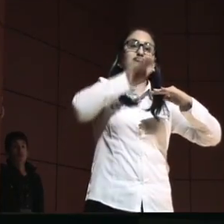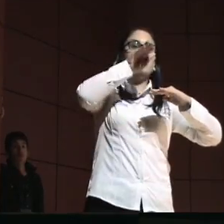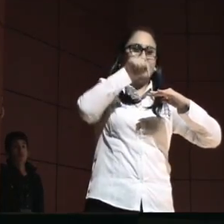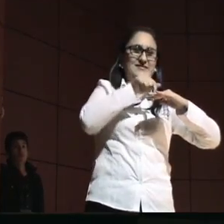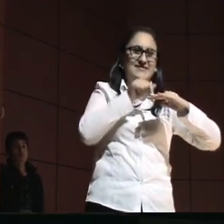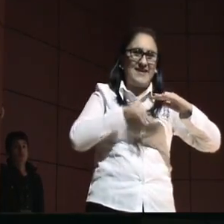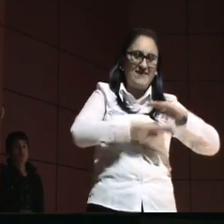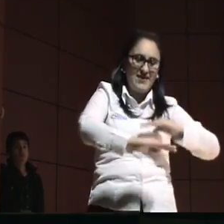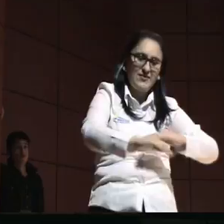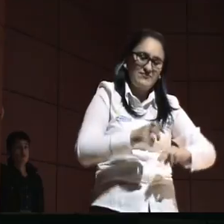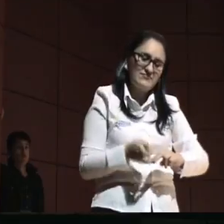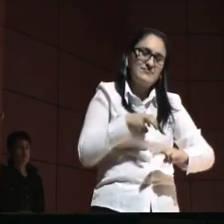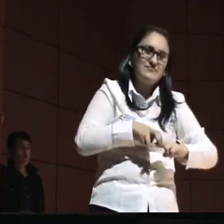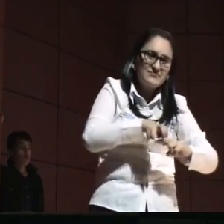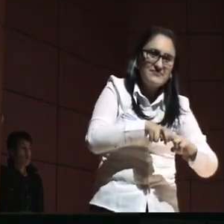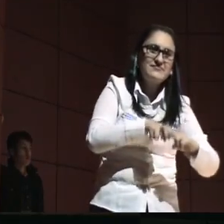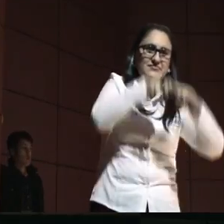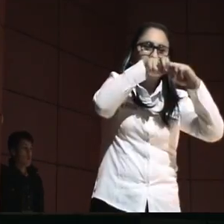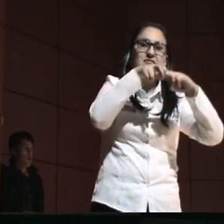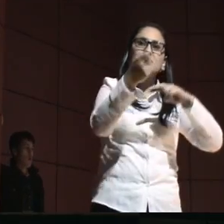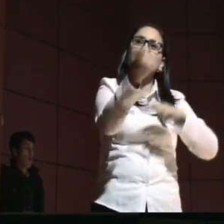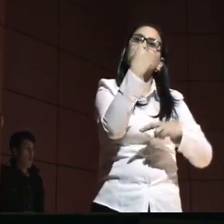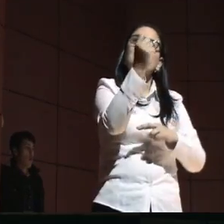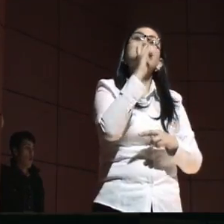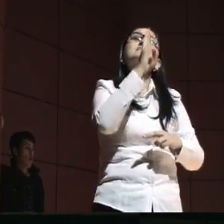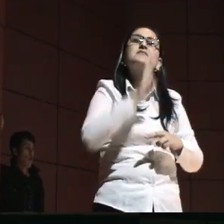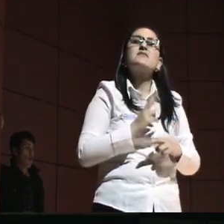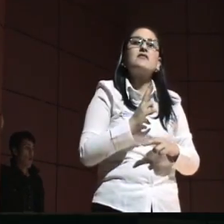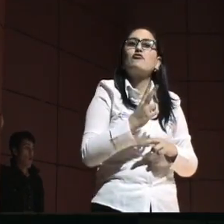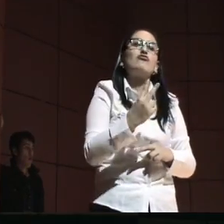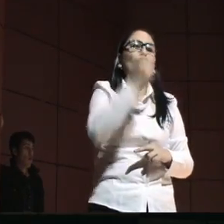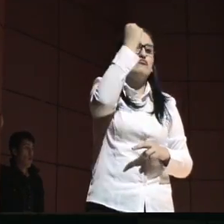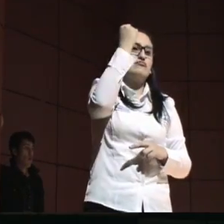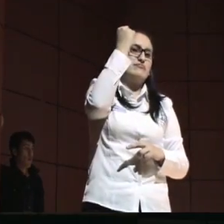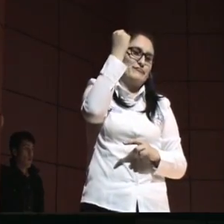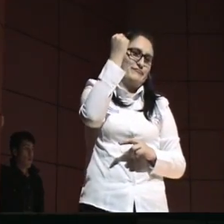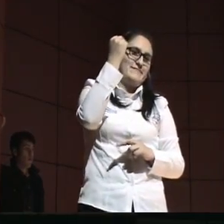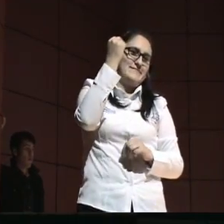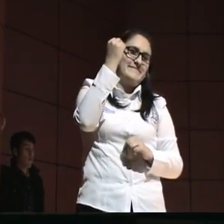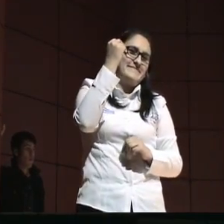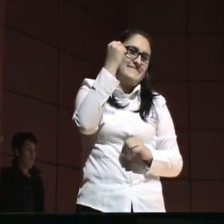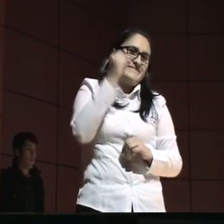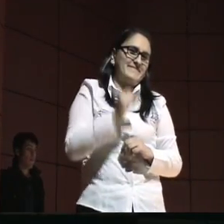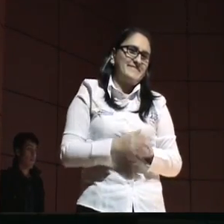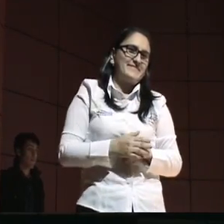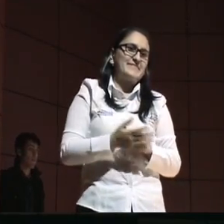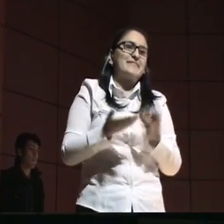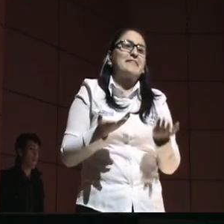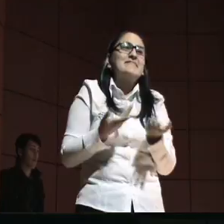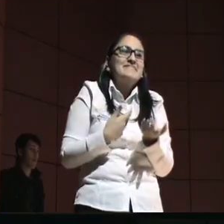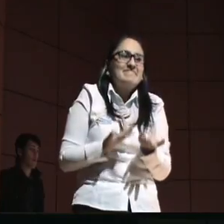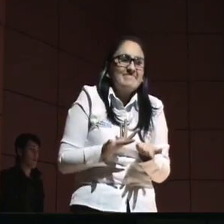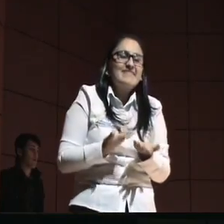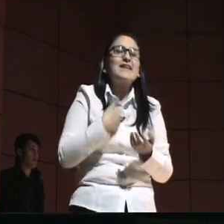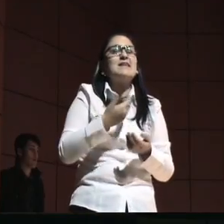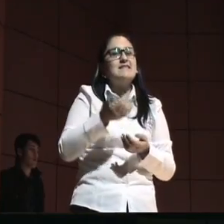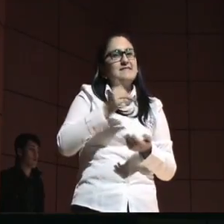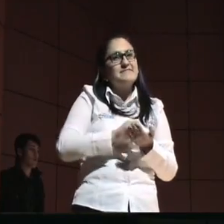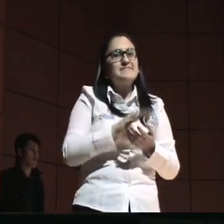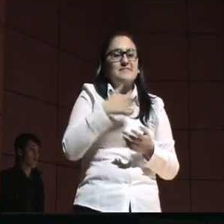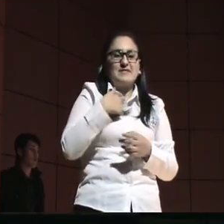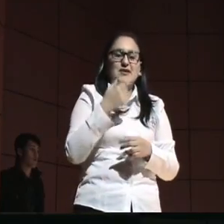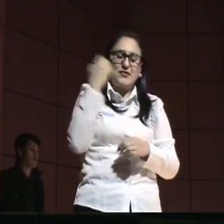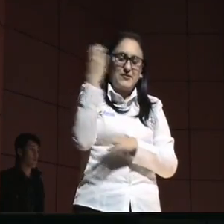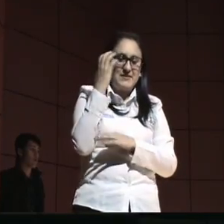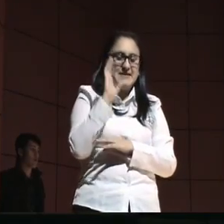o cama baja para poder acceder, la respuesta fue un rotundo no. Sin embargo, como el pueblo